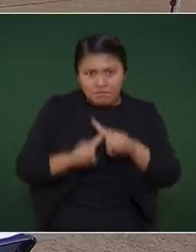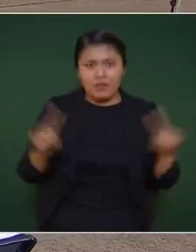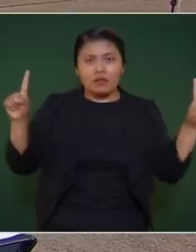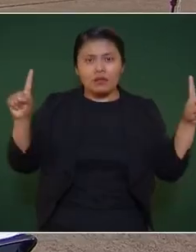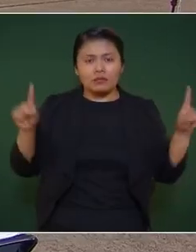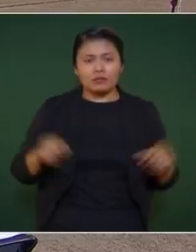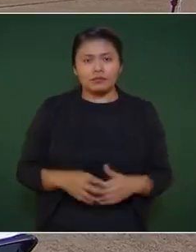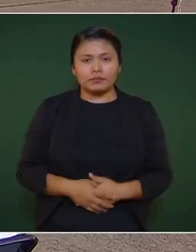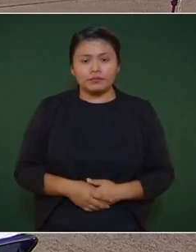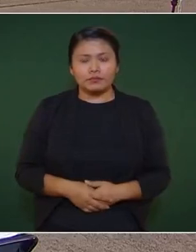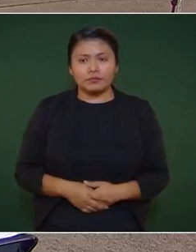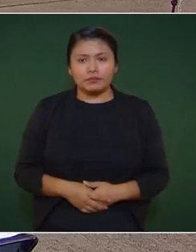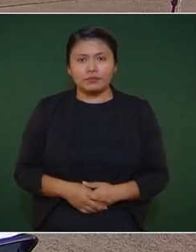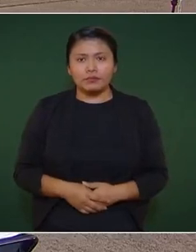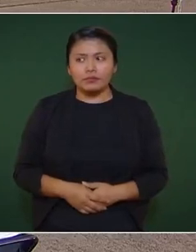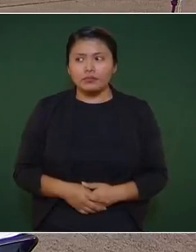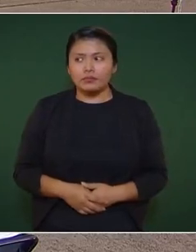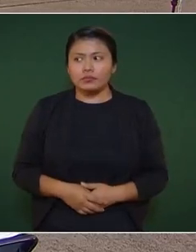de casas,